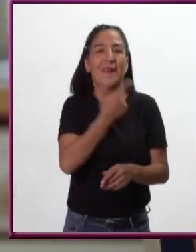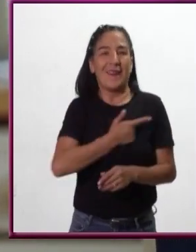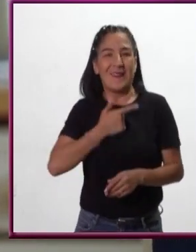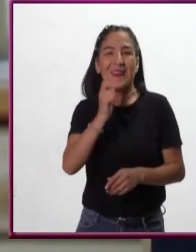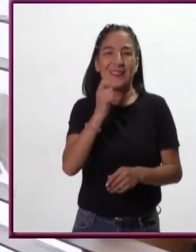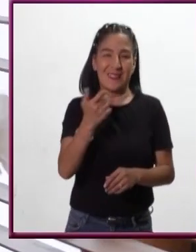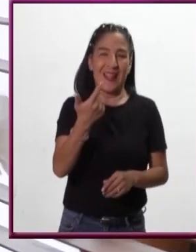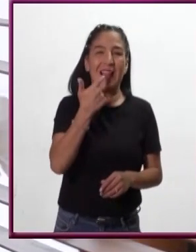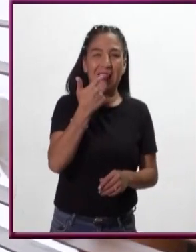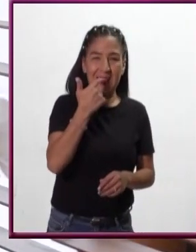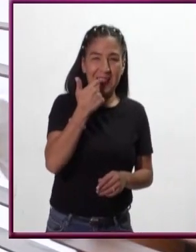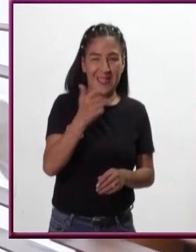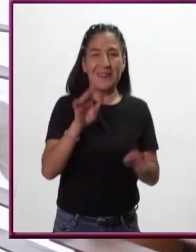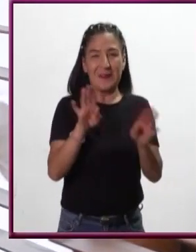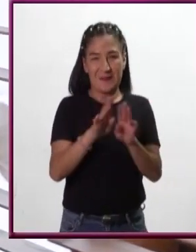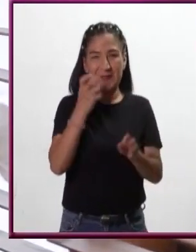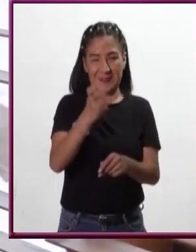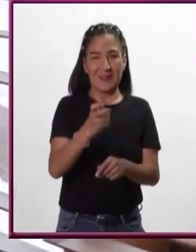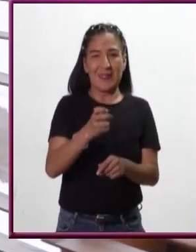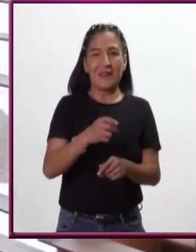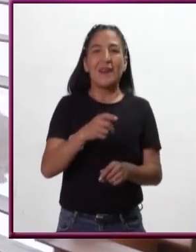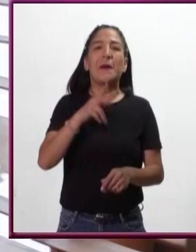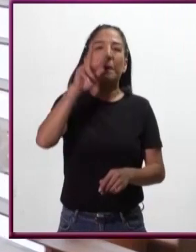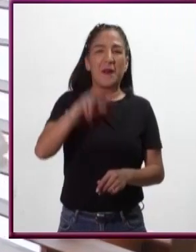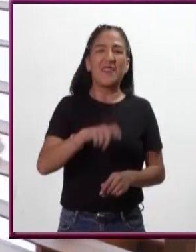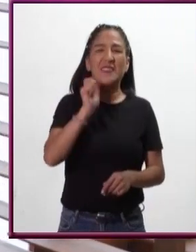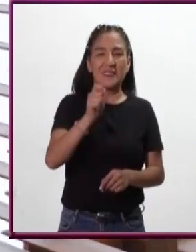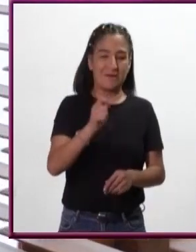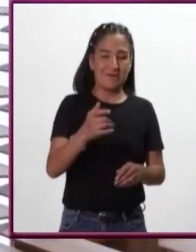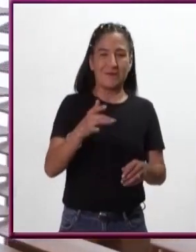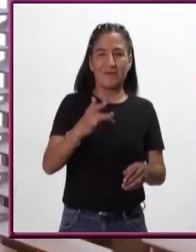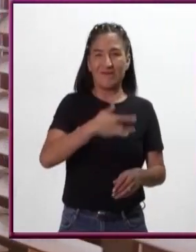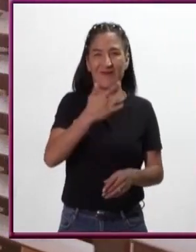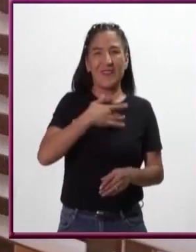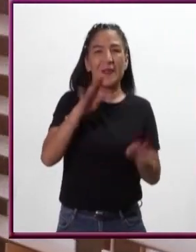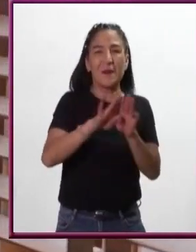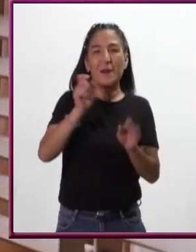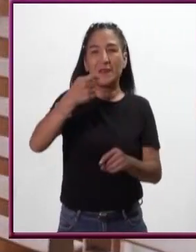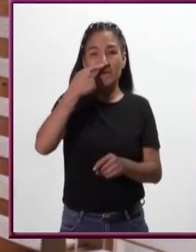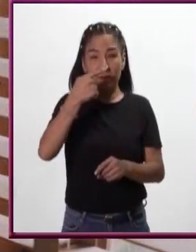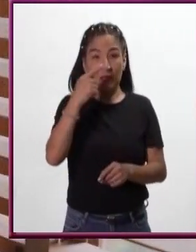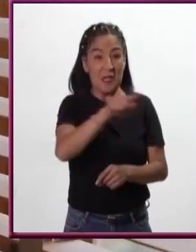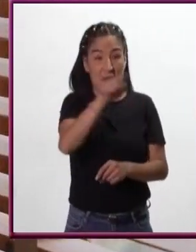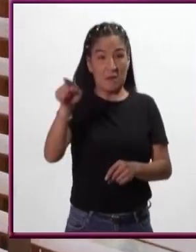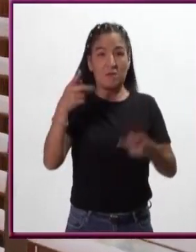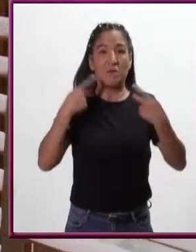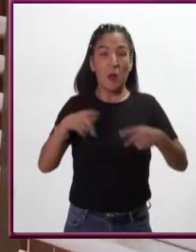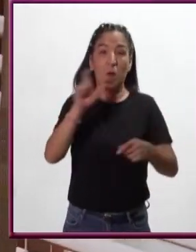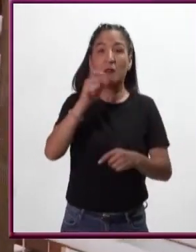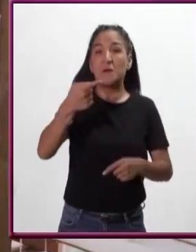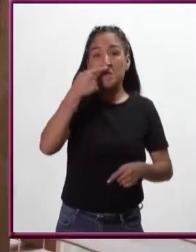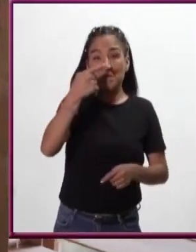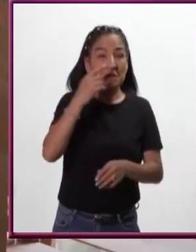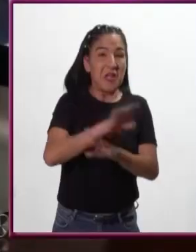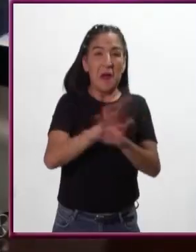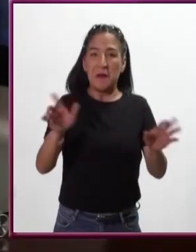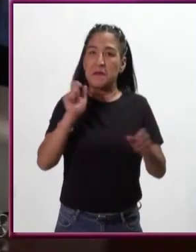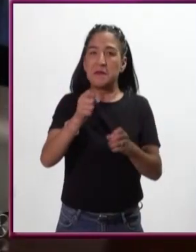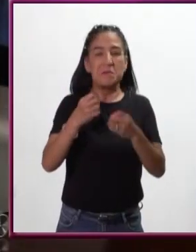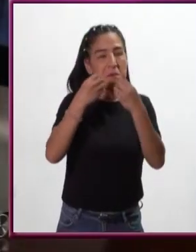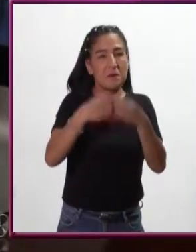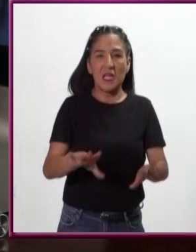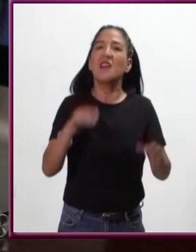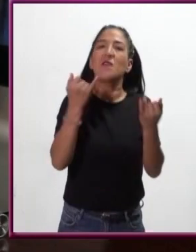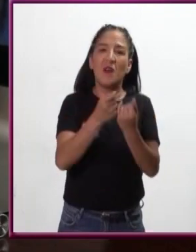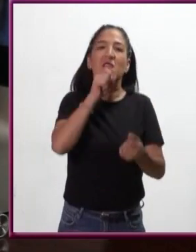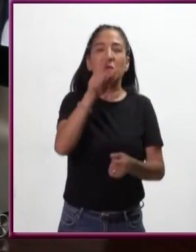del paladar o este tipo de cosas, en realidad mucho se debe al olfato. Mucha gente cuando pierde el olfato pierde el sentido del gusto. No es que lo